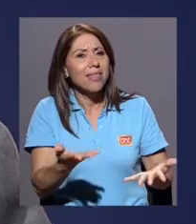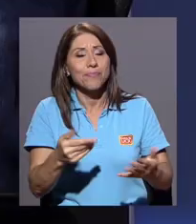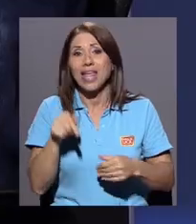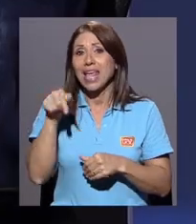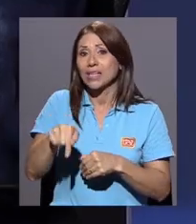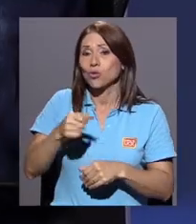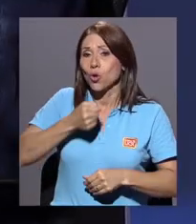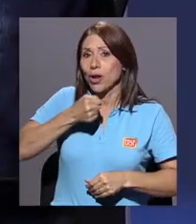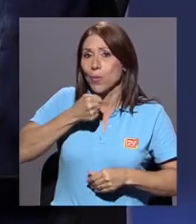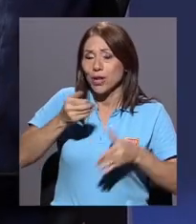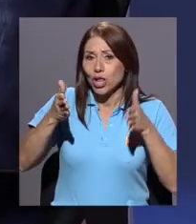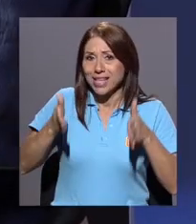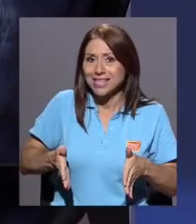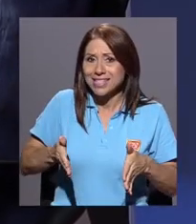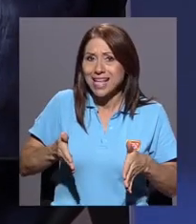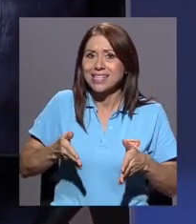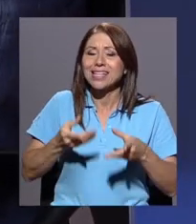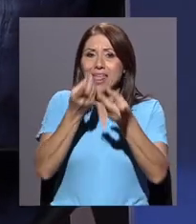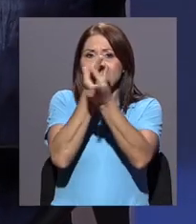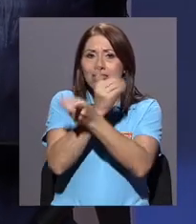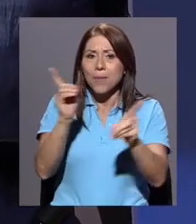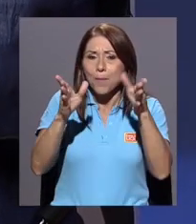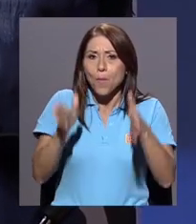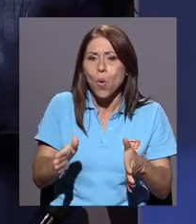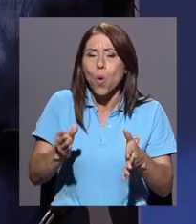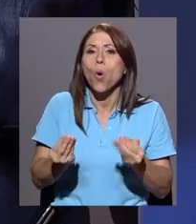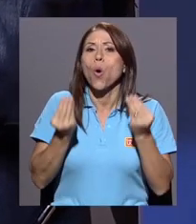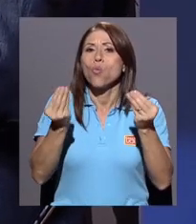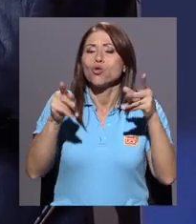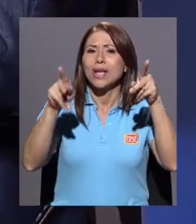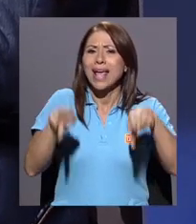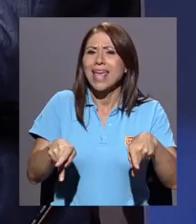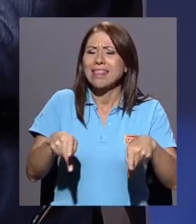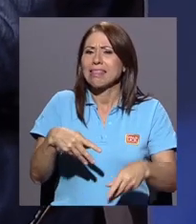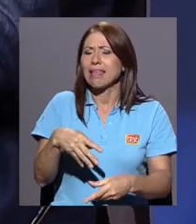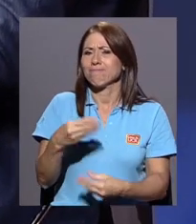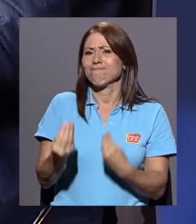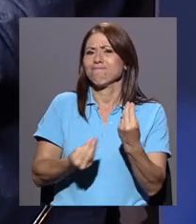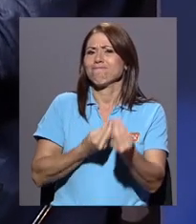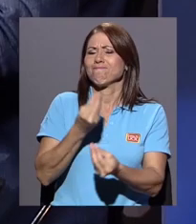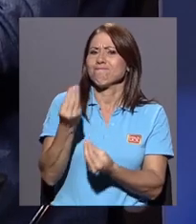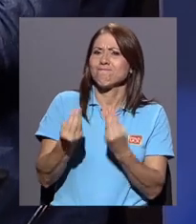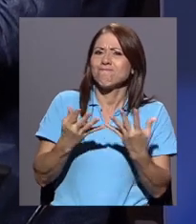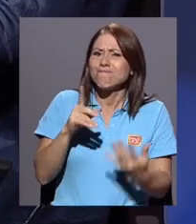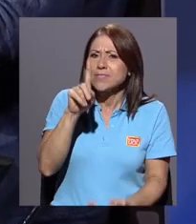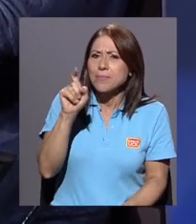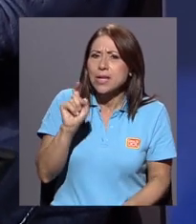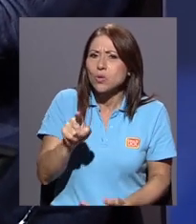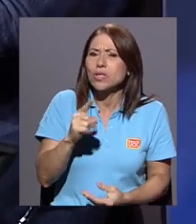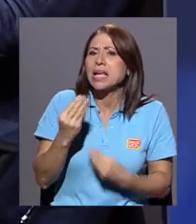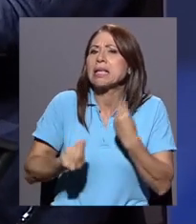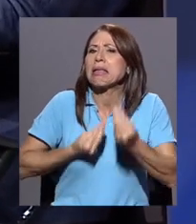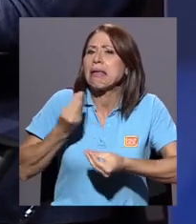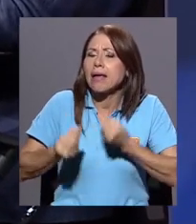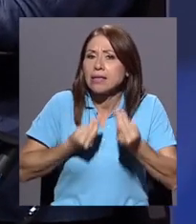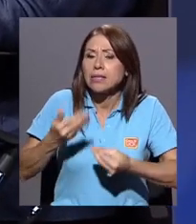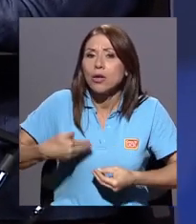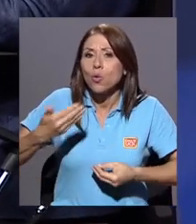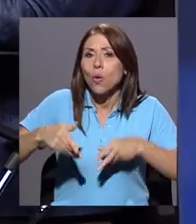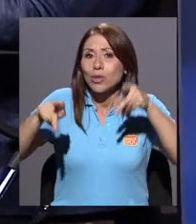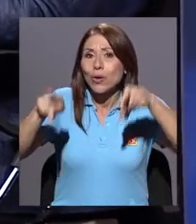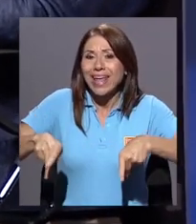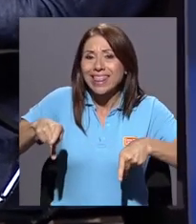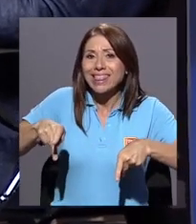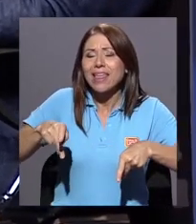digamos, esto es lo que los periodistas, lo que los demócratas, lo que mucha gente se pregunta. ¿Qué hacer cuando hay gente que cree